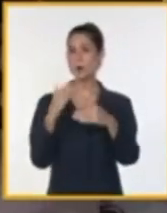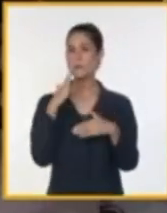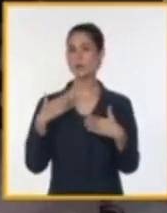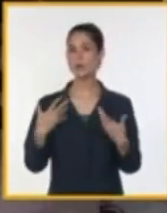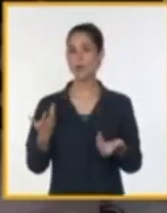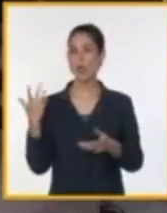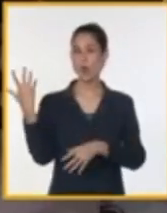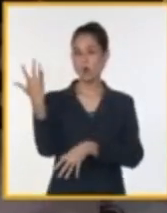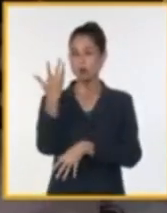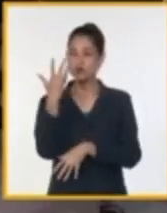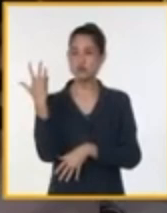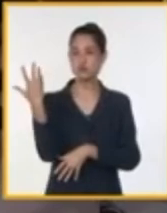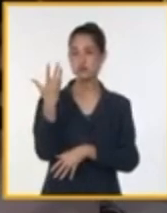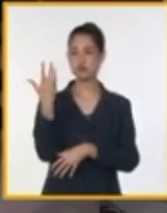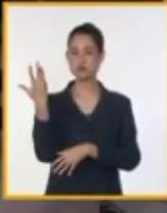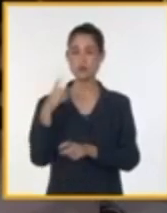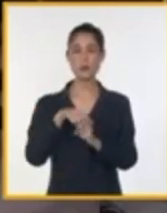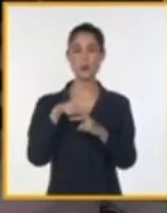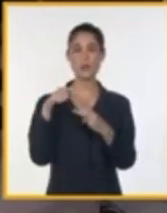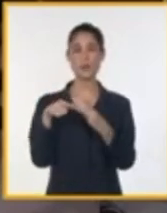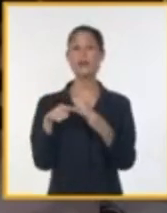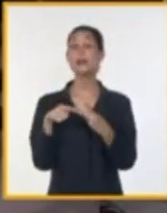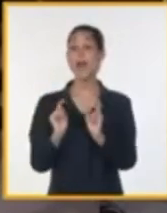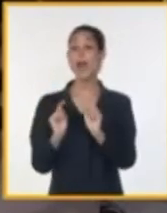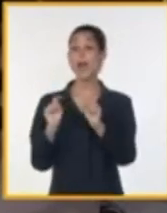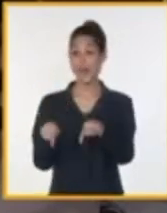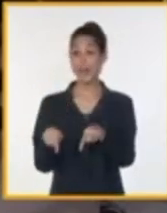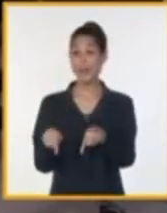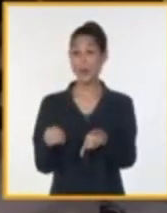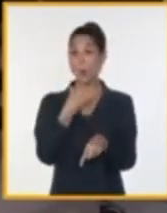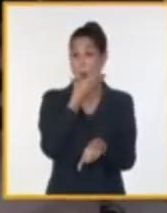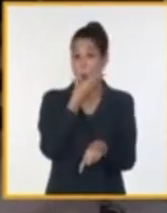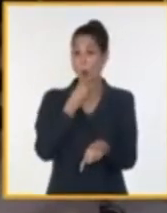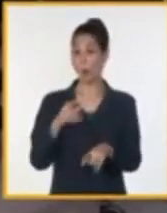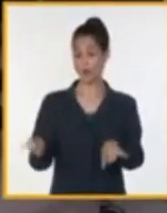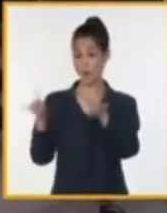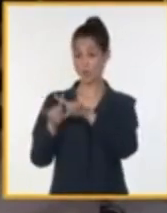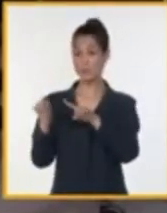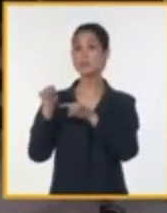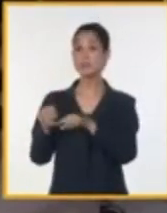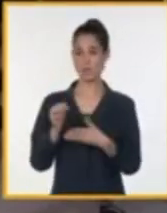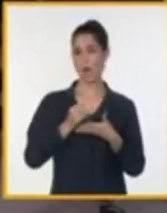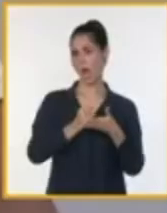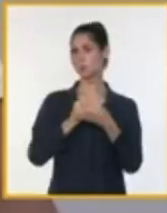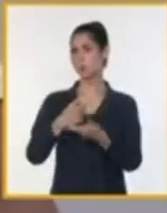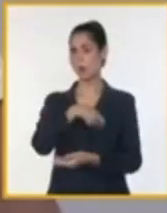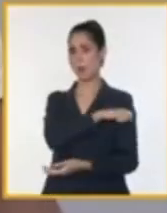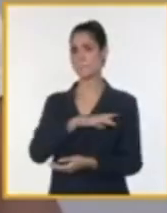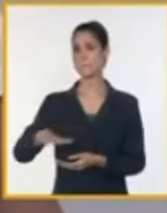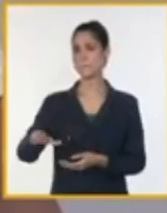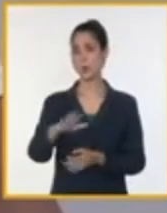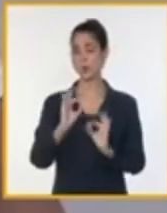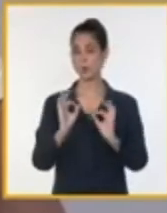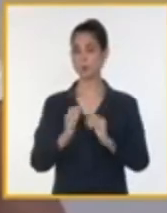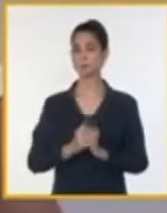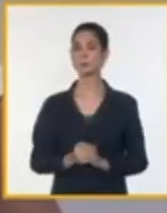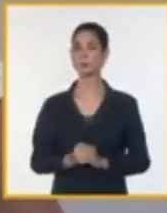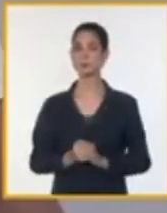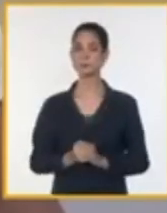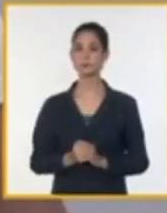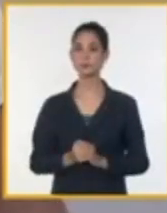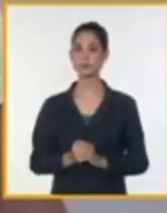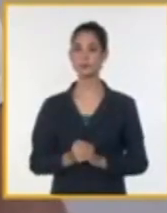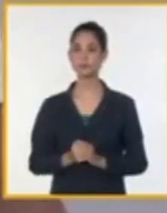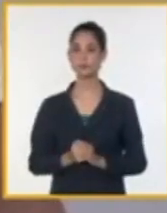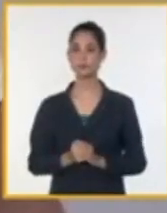muchachos y muchachas de las universidades del país, pues bueno, tributaron también en acciones específicas de apoyo a la población. En este momento estamos haciendo también como